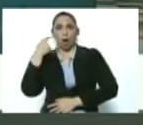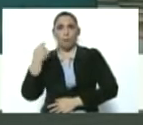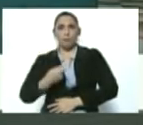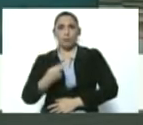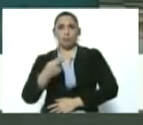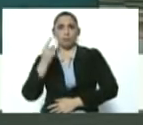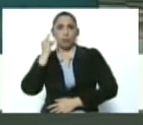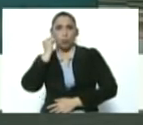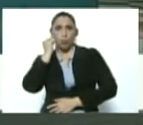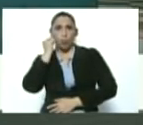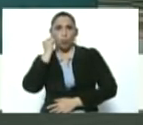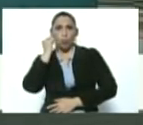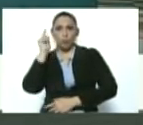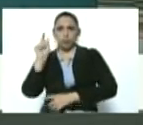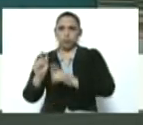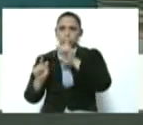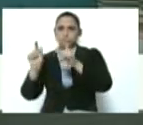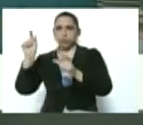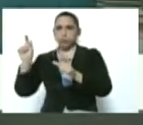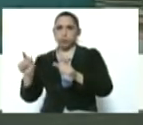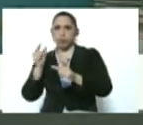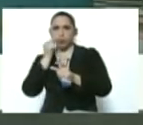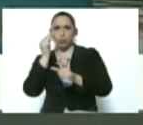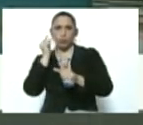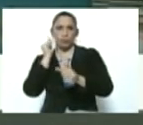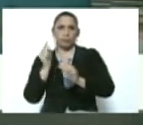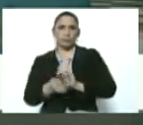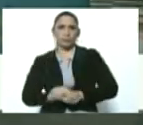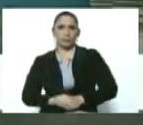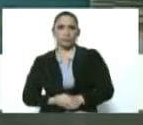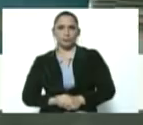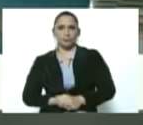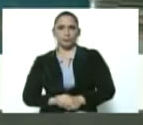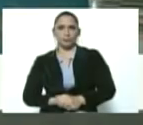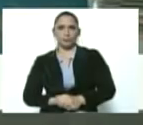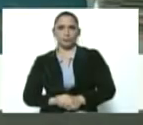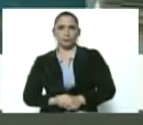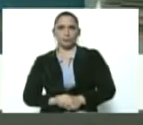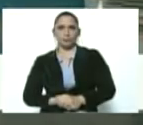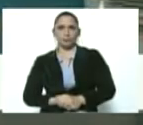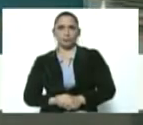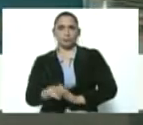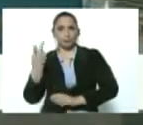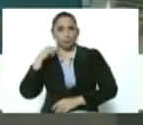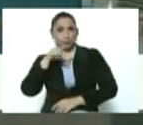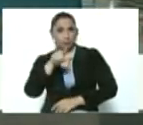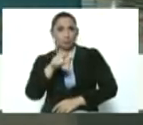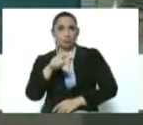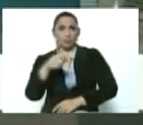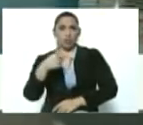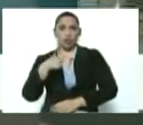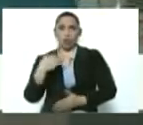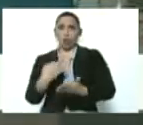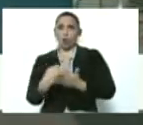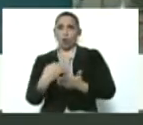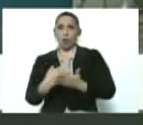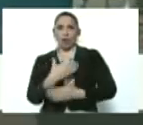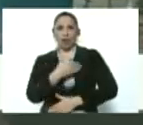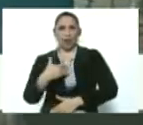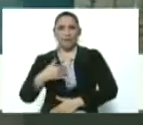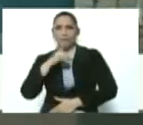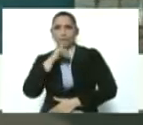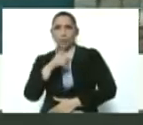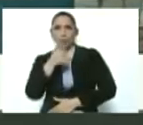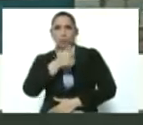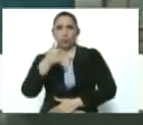a la mujer al ciudadano a la ciudadana por eso que yo siempre quiero resaltar en